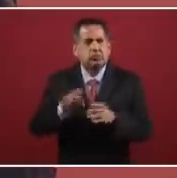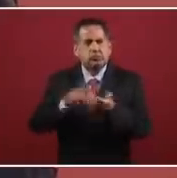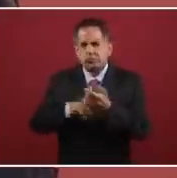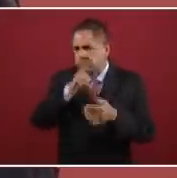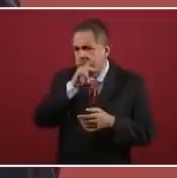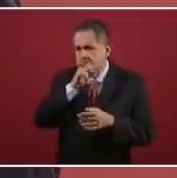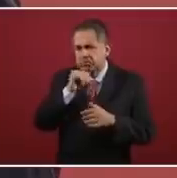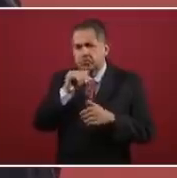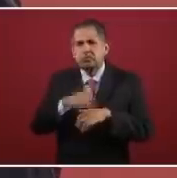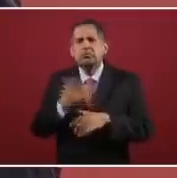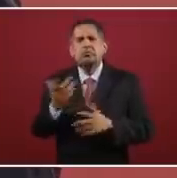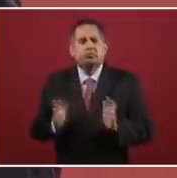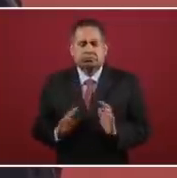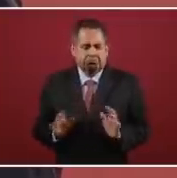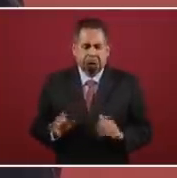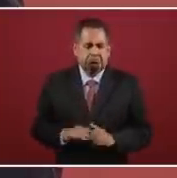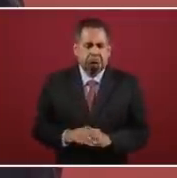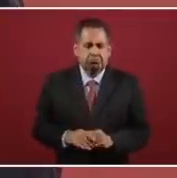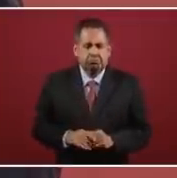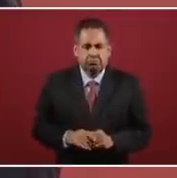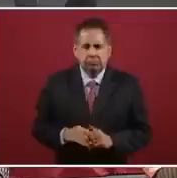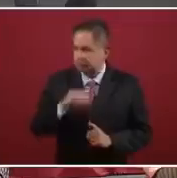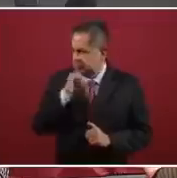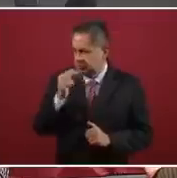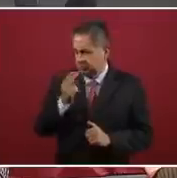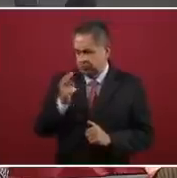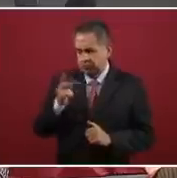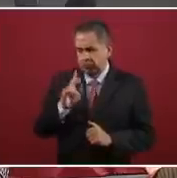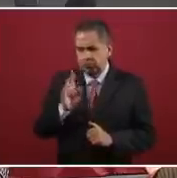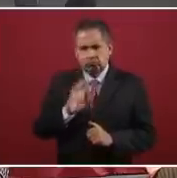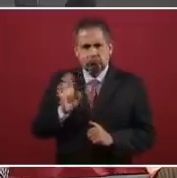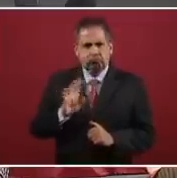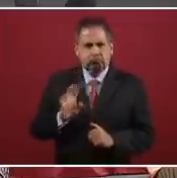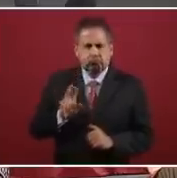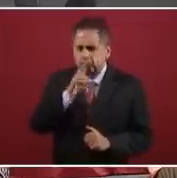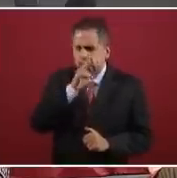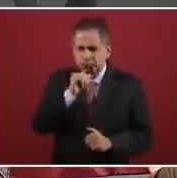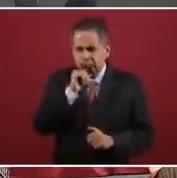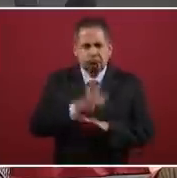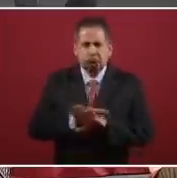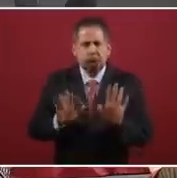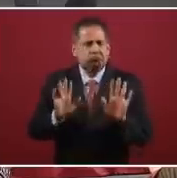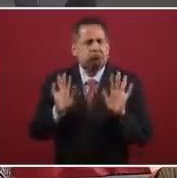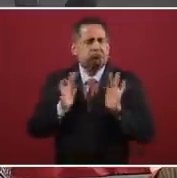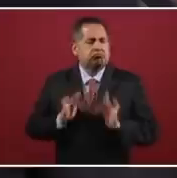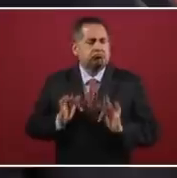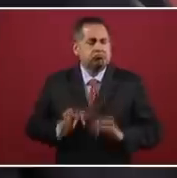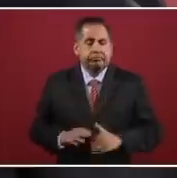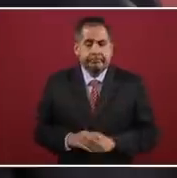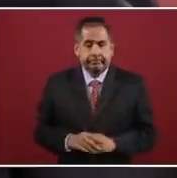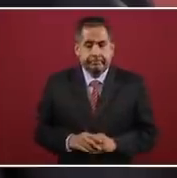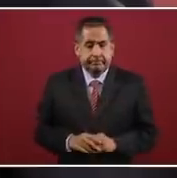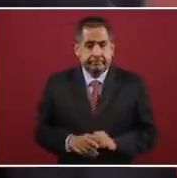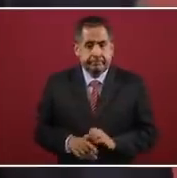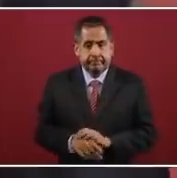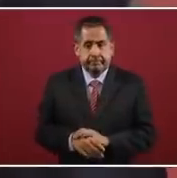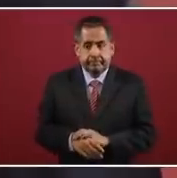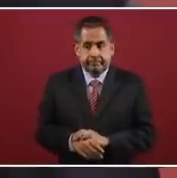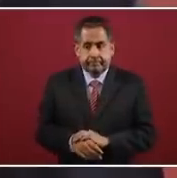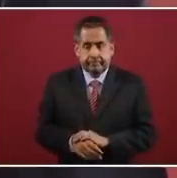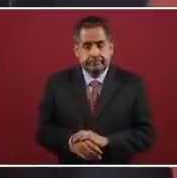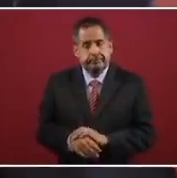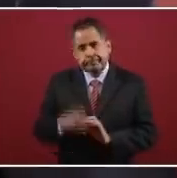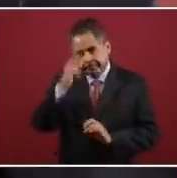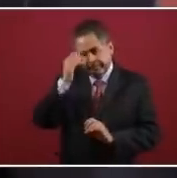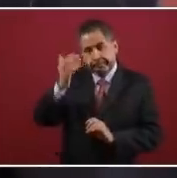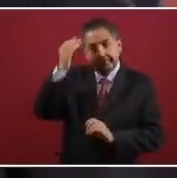preocupar? No tiene nada de qué preocuparse. Ahora, todo esto que